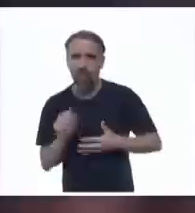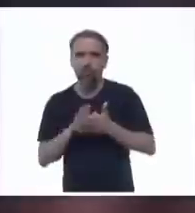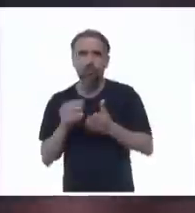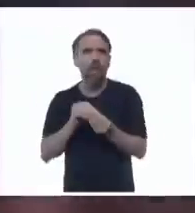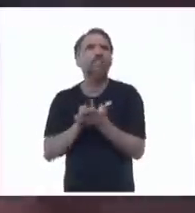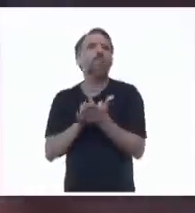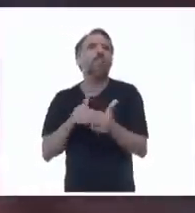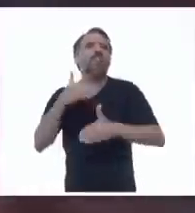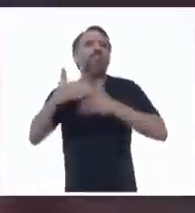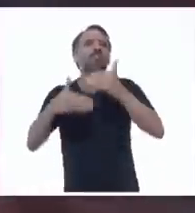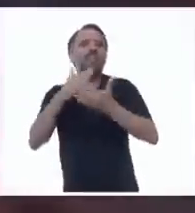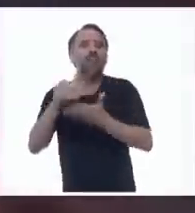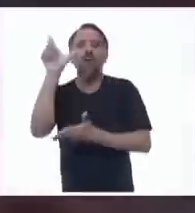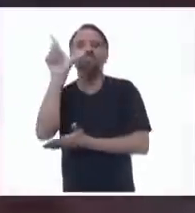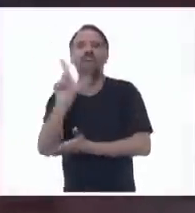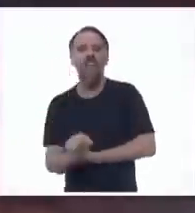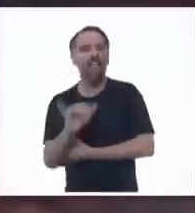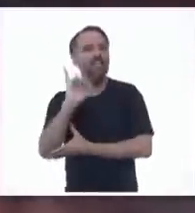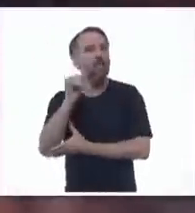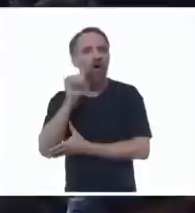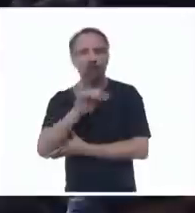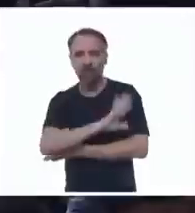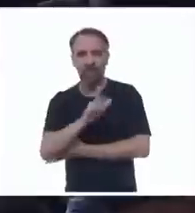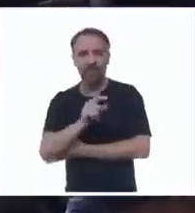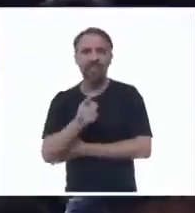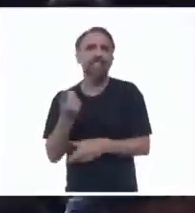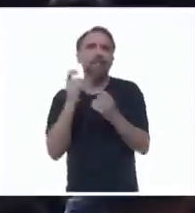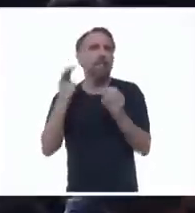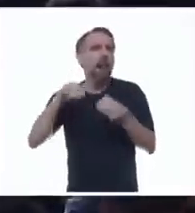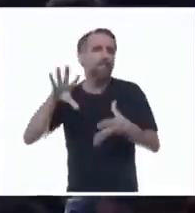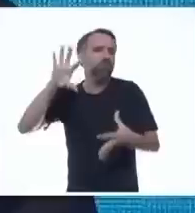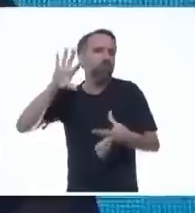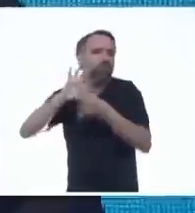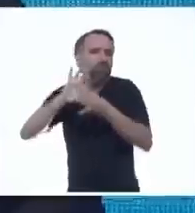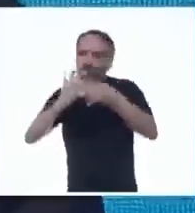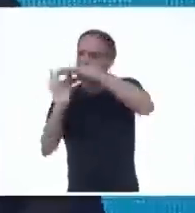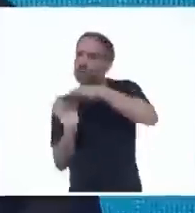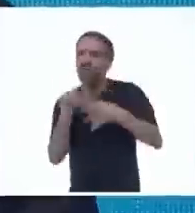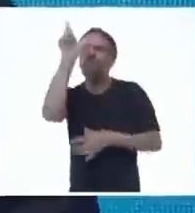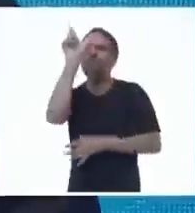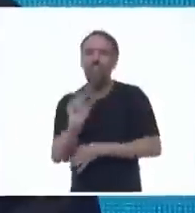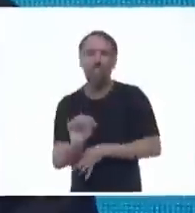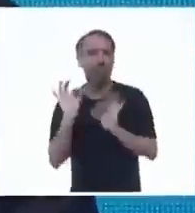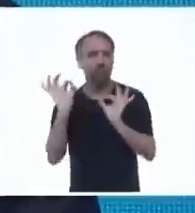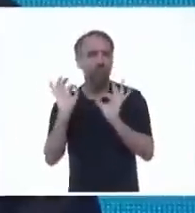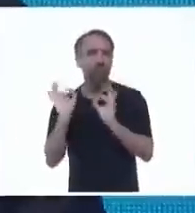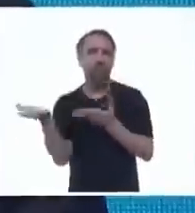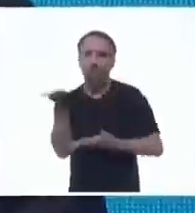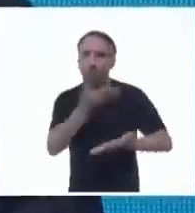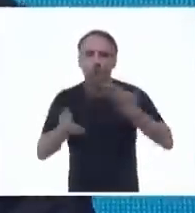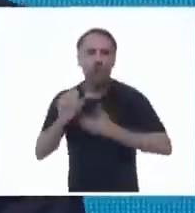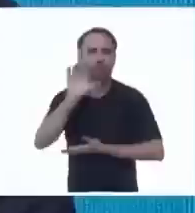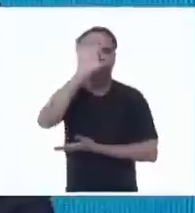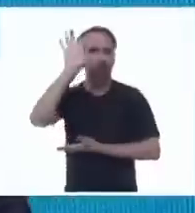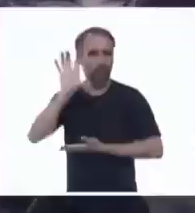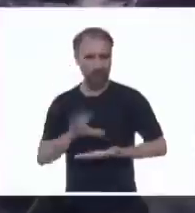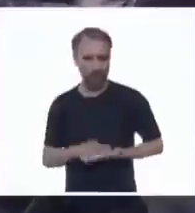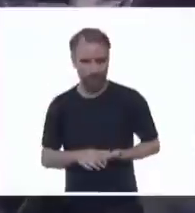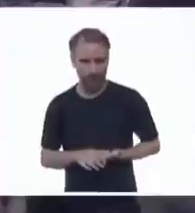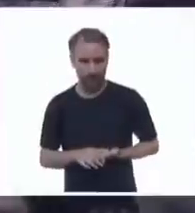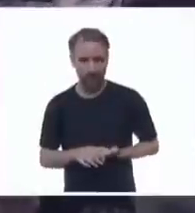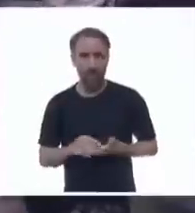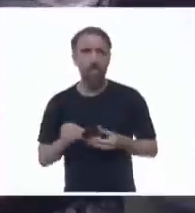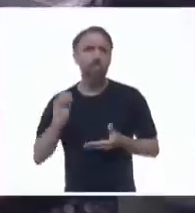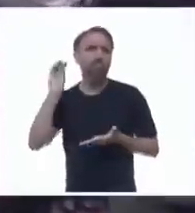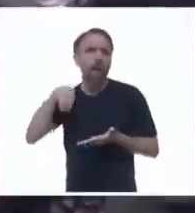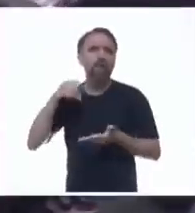federal. Necesitamos más federalismo, más coparticipación para las provincias, más